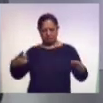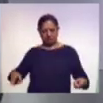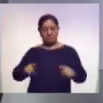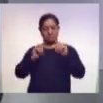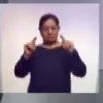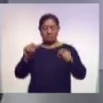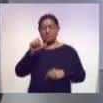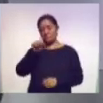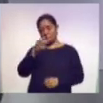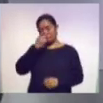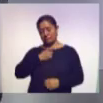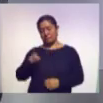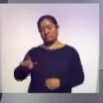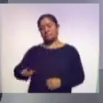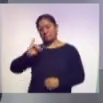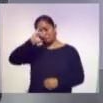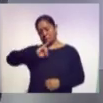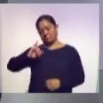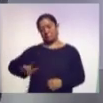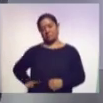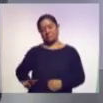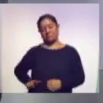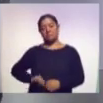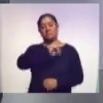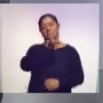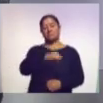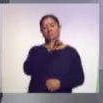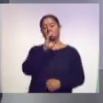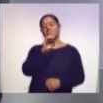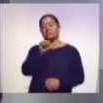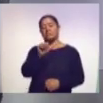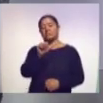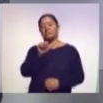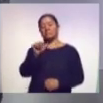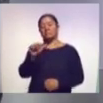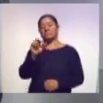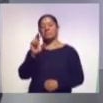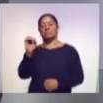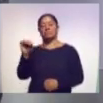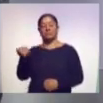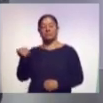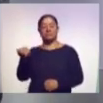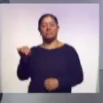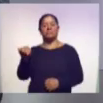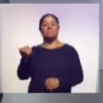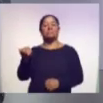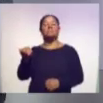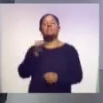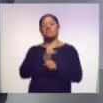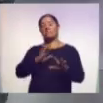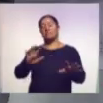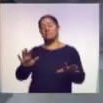señaló el secretario de Gobierno, José Aarón Pérez Carro, en el informe del presidente del Tribunal Electoral de